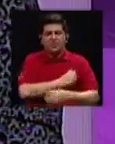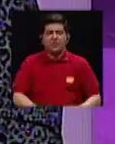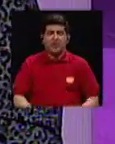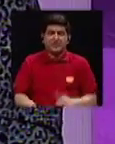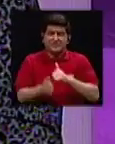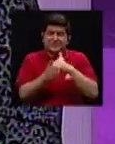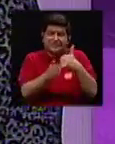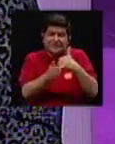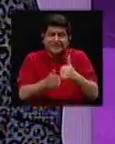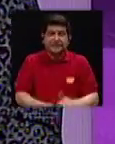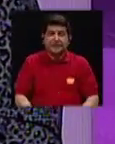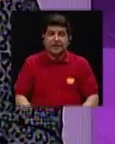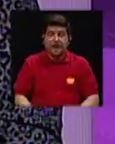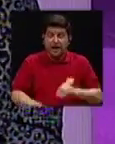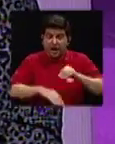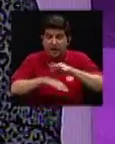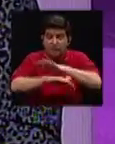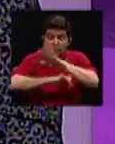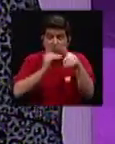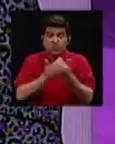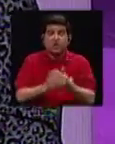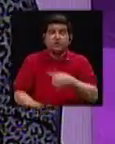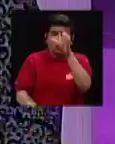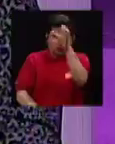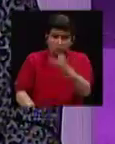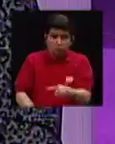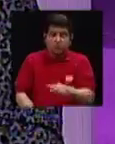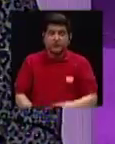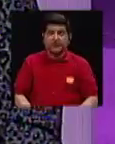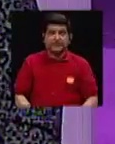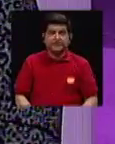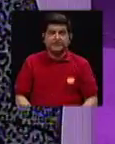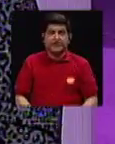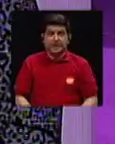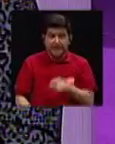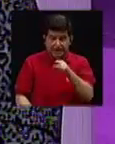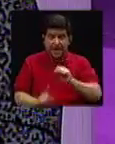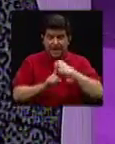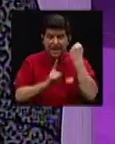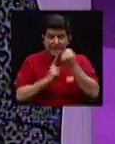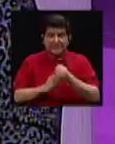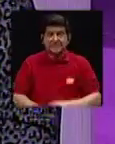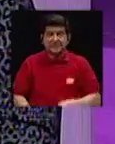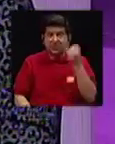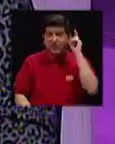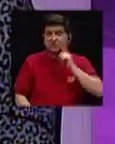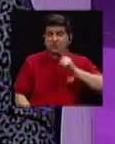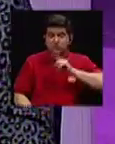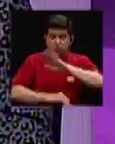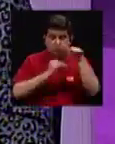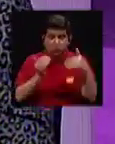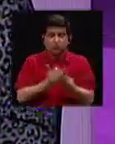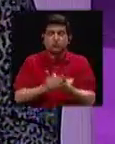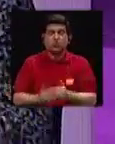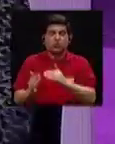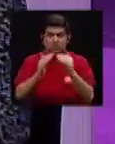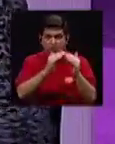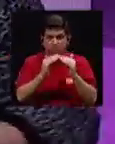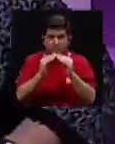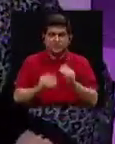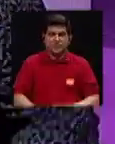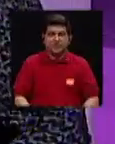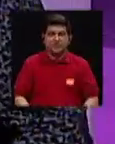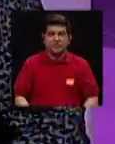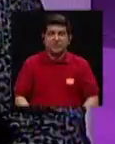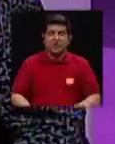su pobreza y su vulnerabilidad tiñe todo el prestigio de nuestro continente el continente en ese prejuicio de esas mujeres